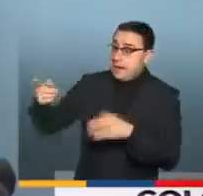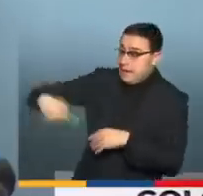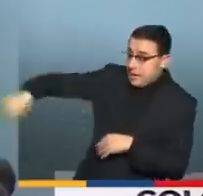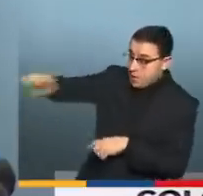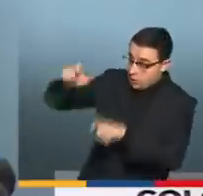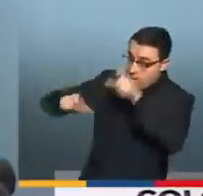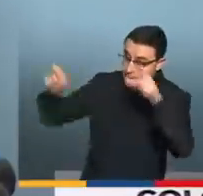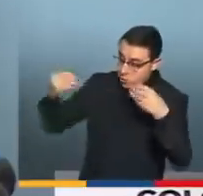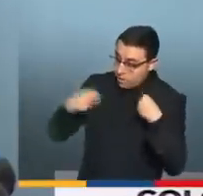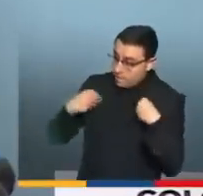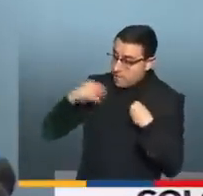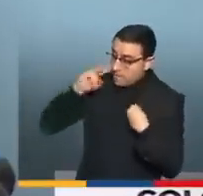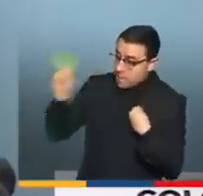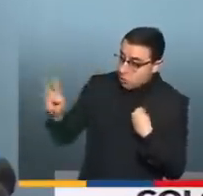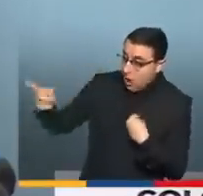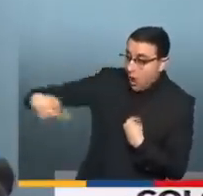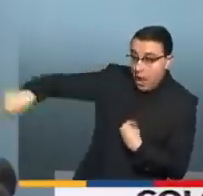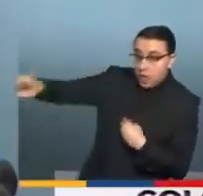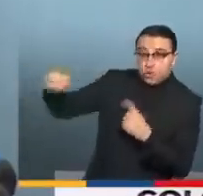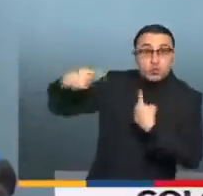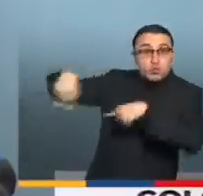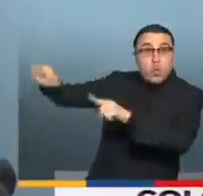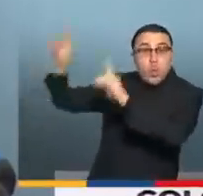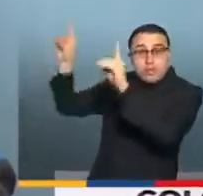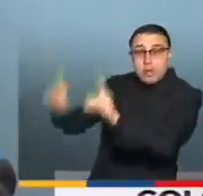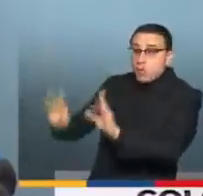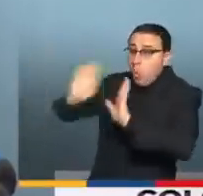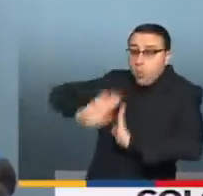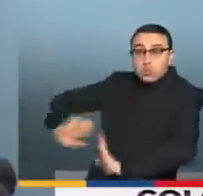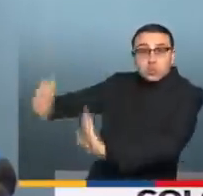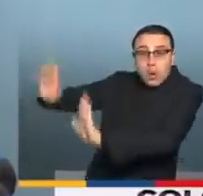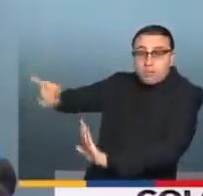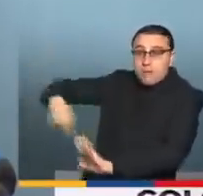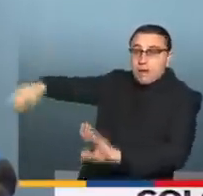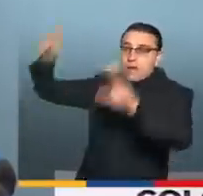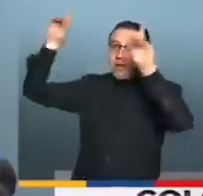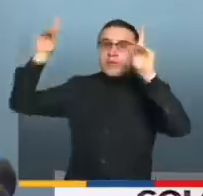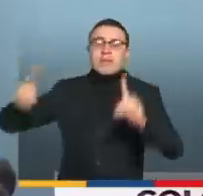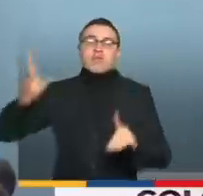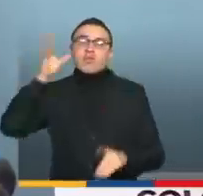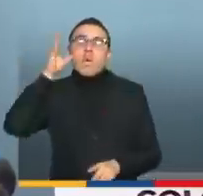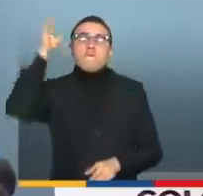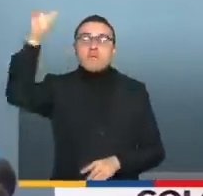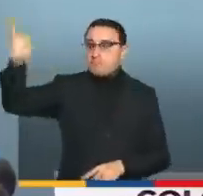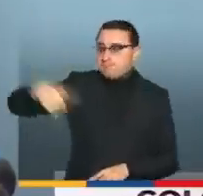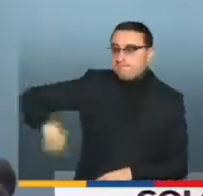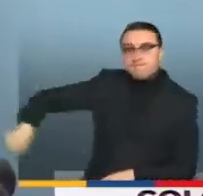más, los que tienen que decidir libremente su próximo futuro.